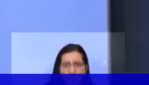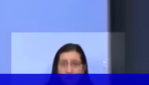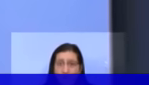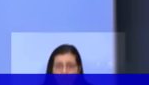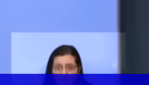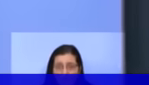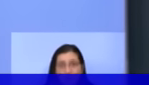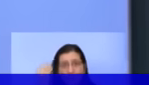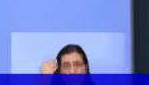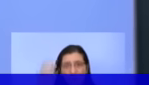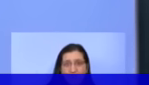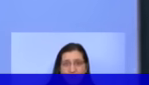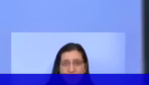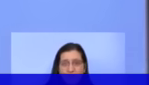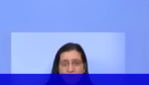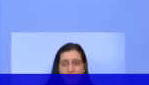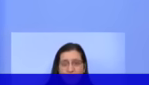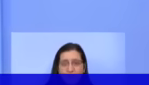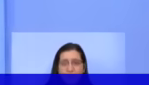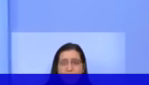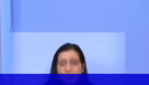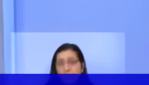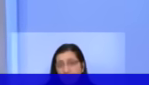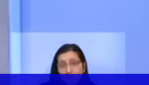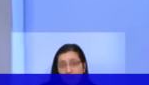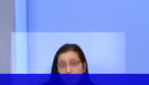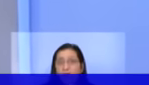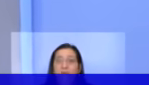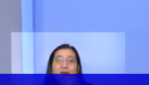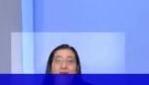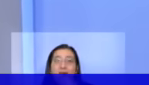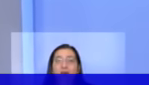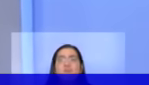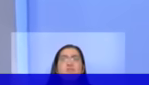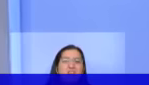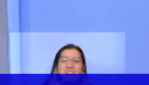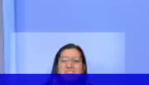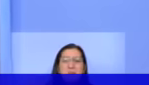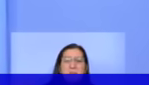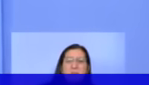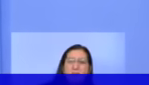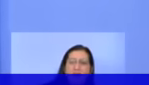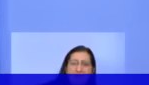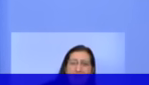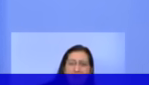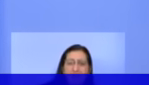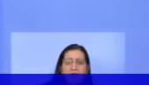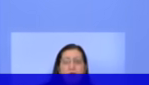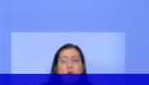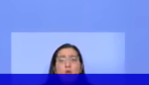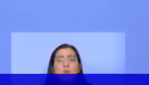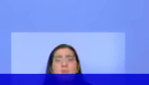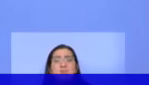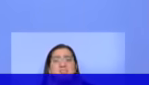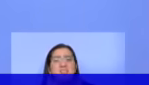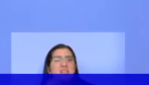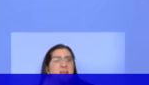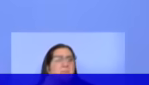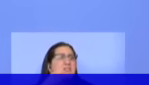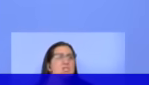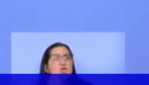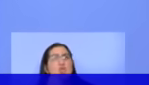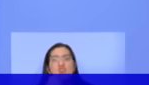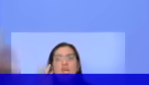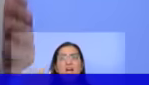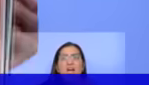una mujer joven que está haciendo el reportaje, salieron a decir estupideces que nosotros, ¿cómo vamos a decir que queda precioso y que